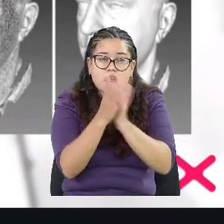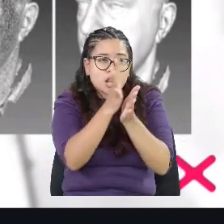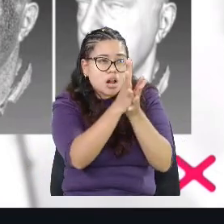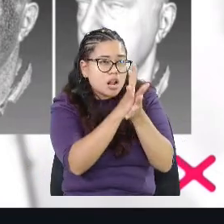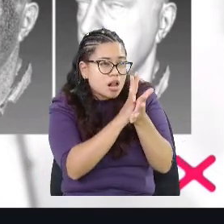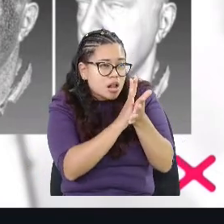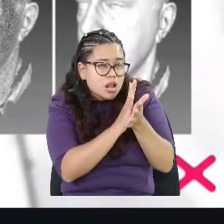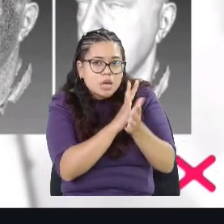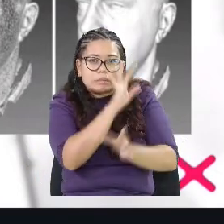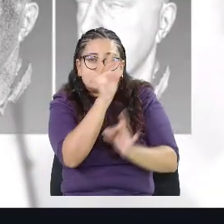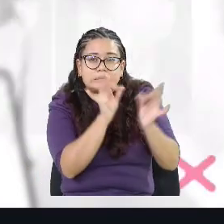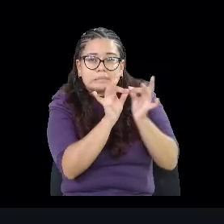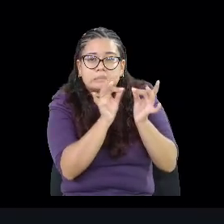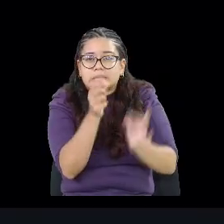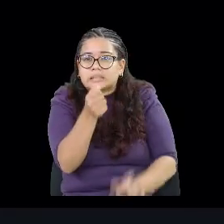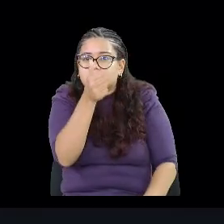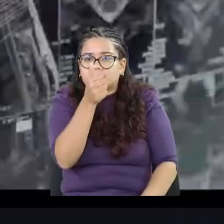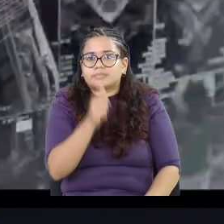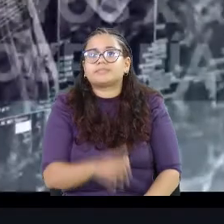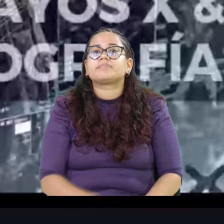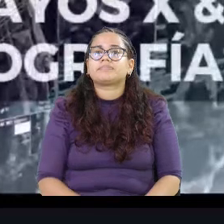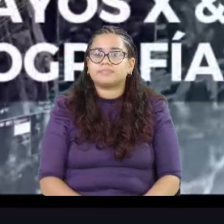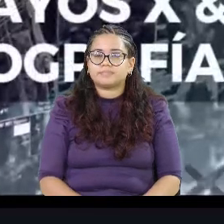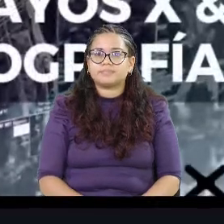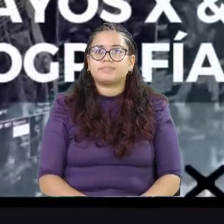casi perfecta.